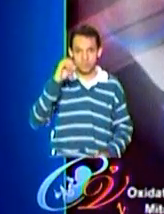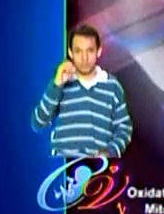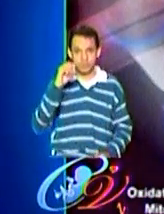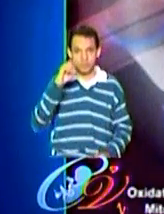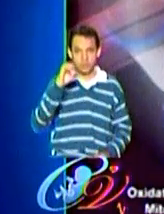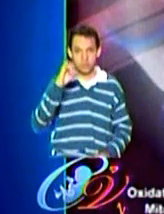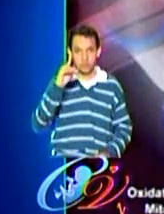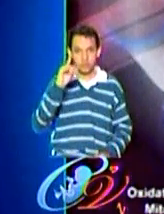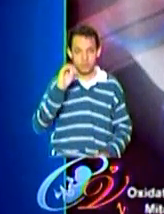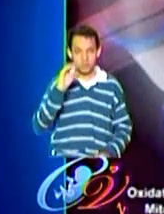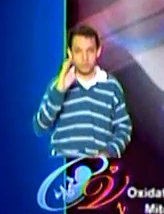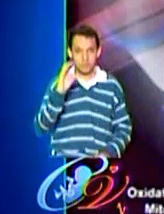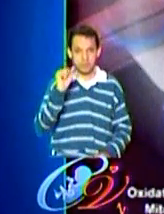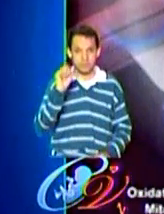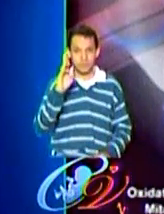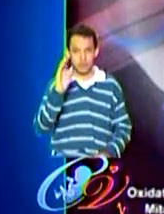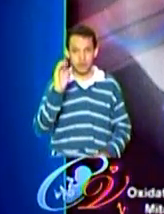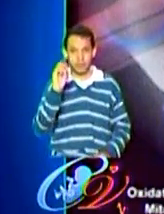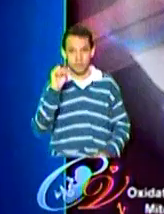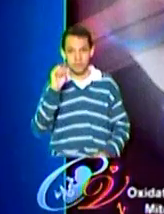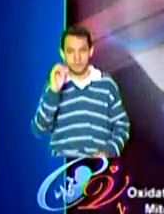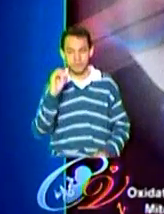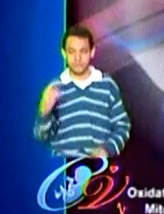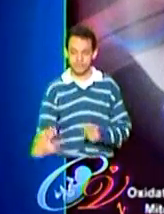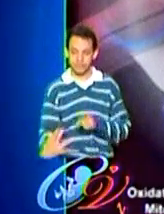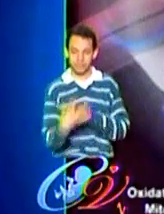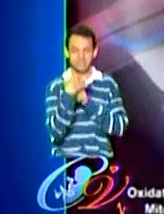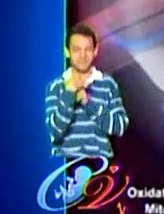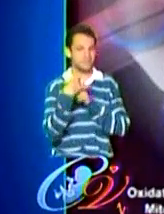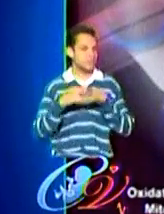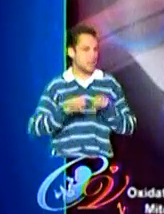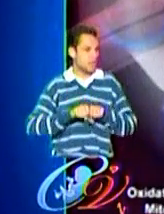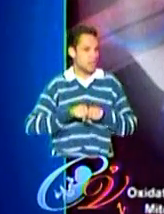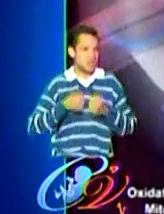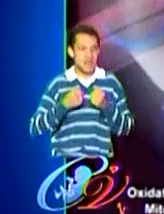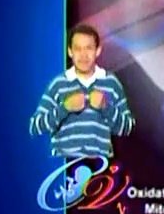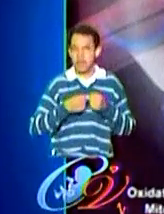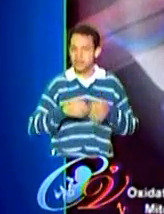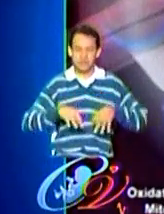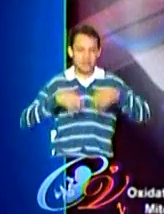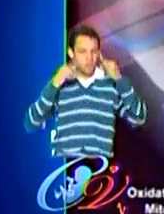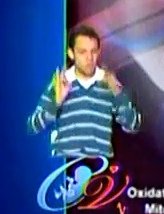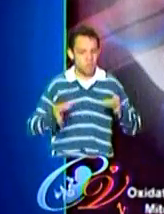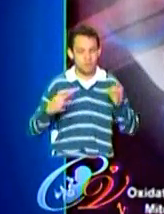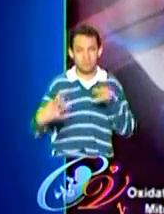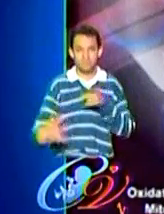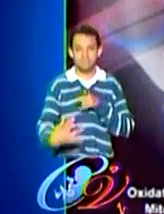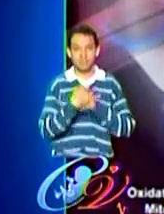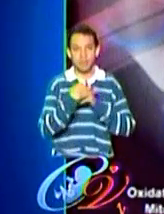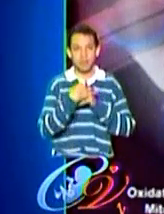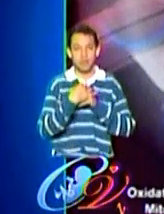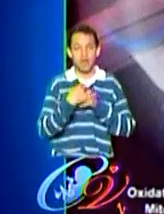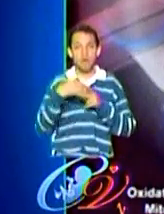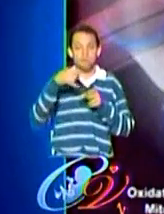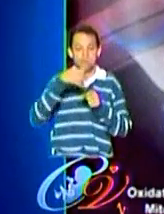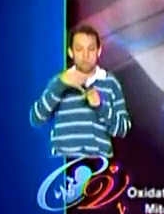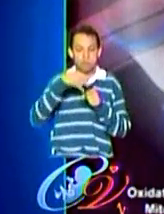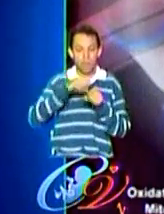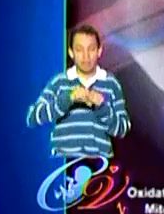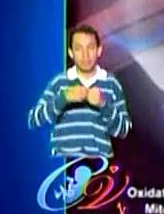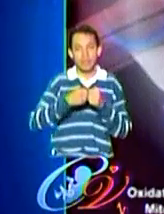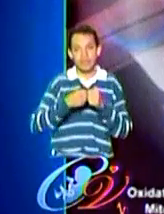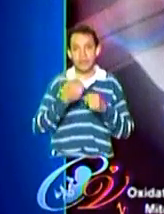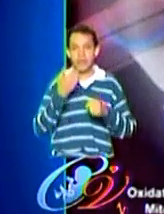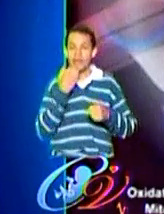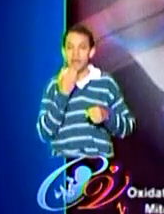llega a la mitocondria y daña, pues, como decir, la parte de la respiración dentro de la célula. 2 ejemplos